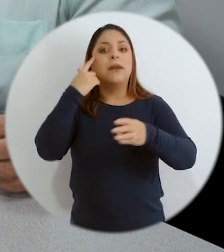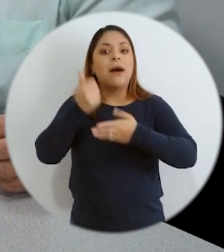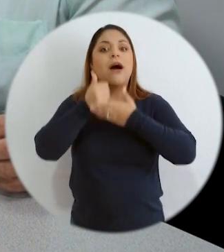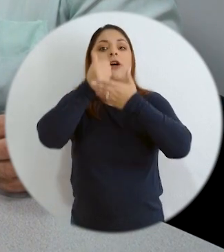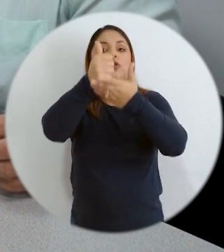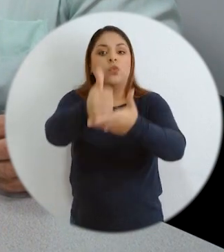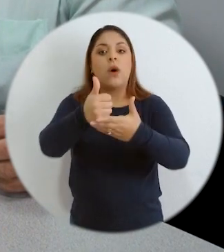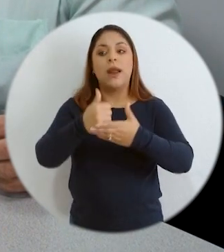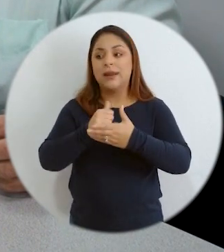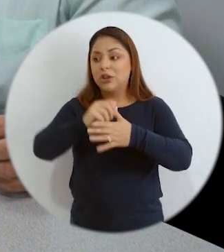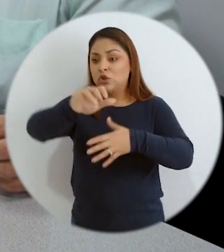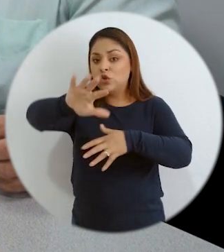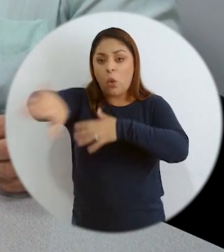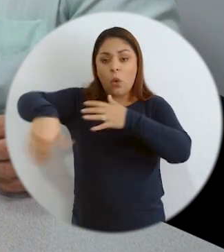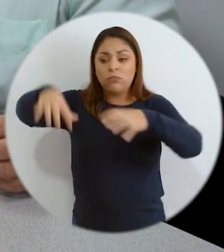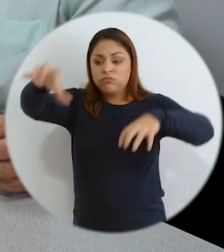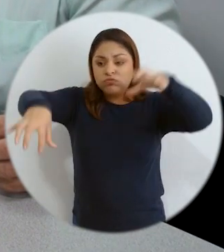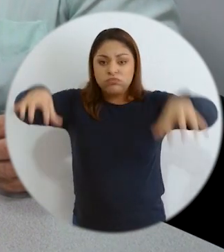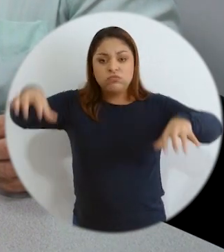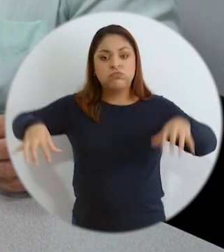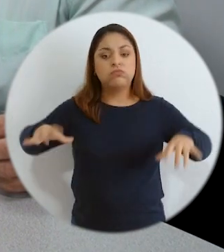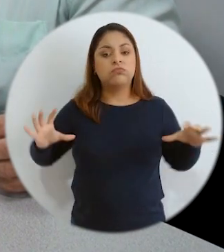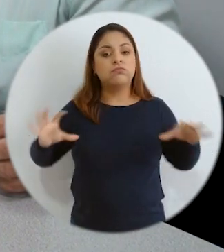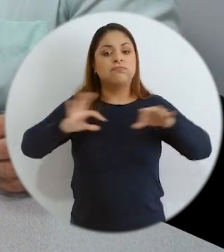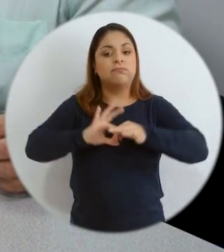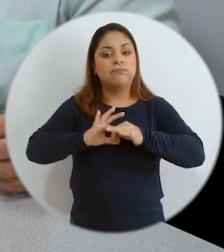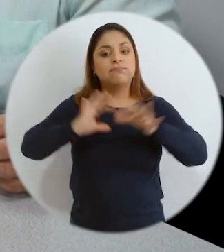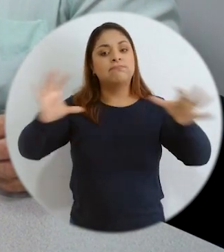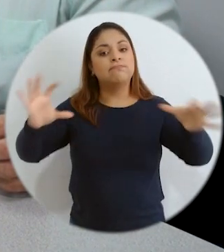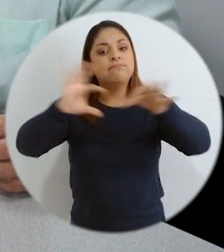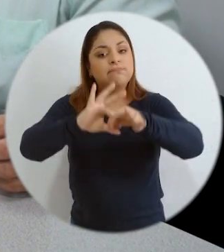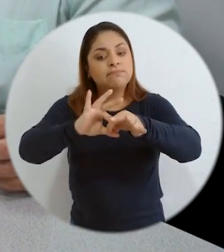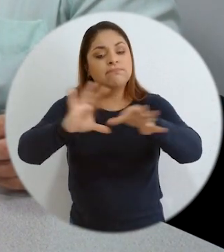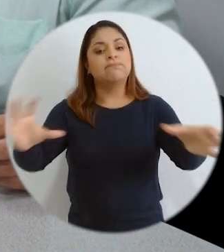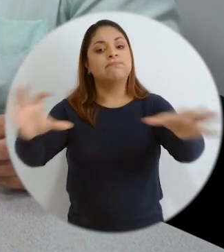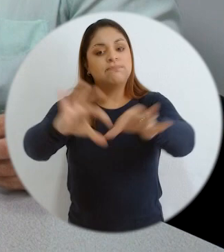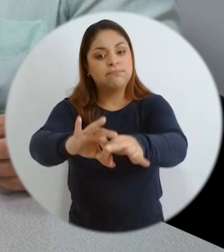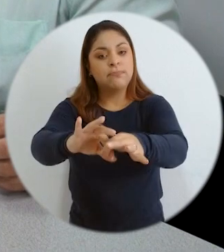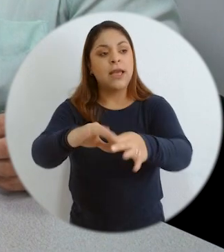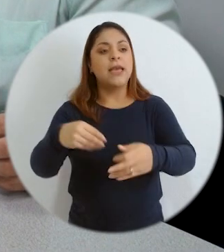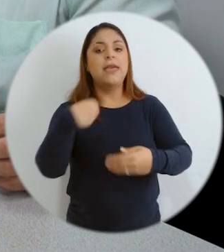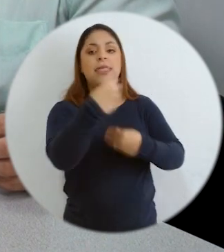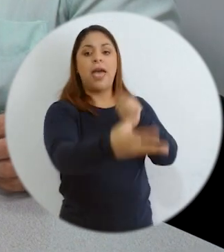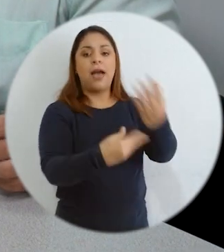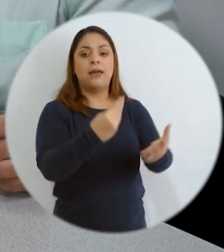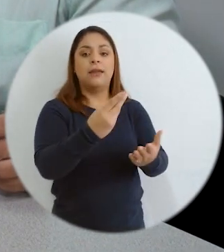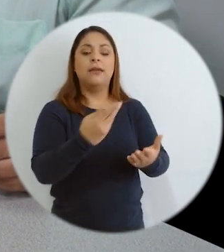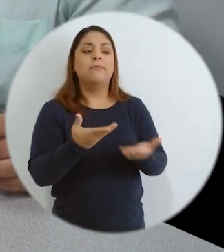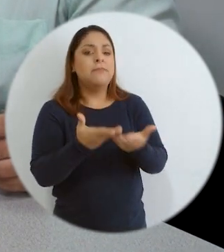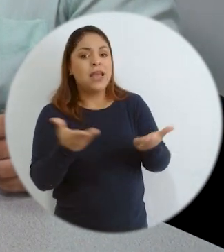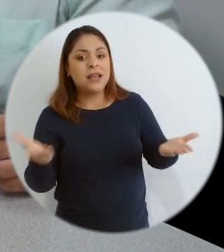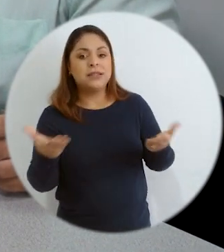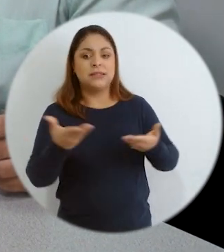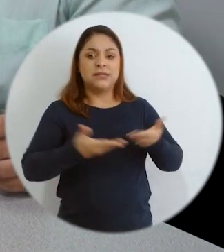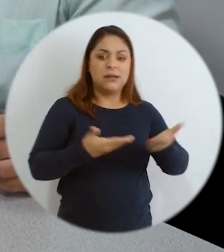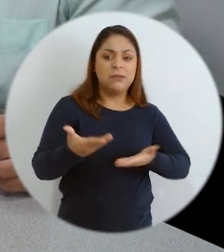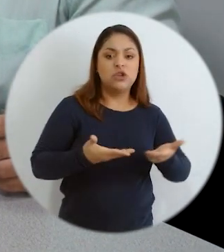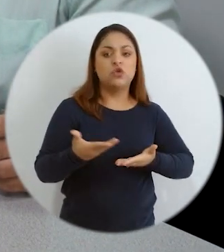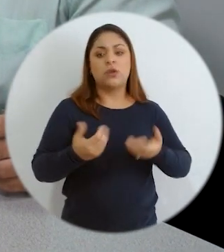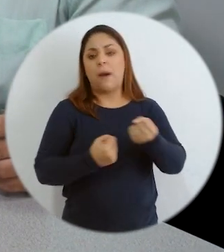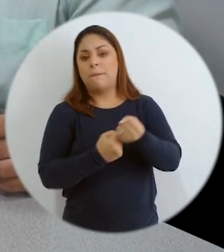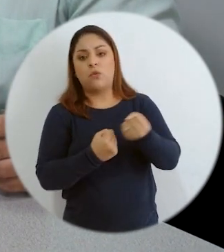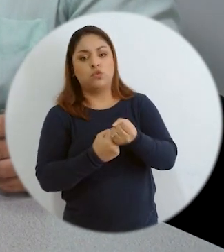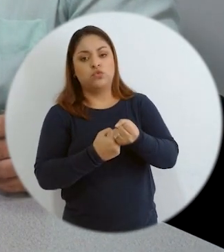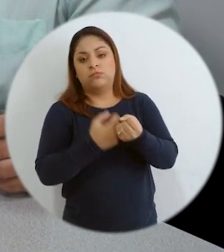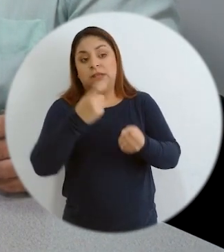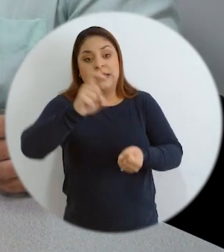como esa articulación que necesitamos para que los bienes, los servicios y el apoyo lleguen de la mejor forma a cada familia